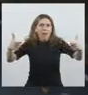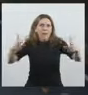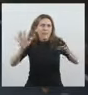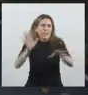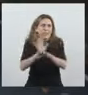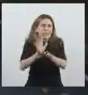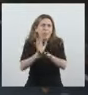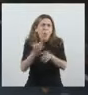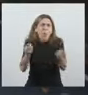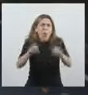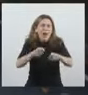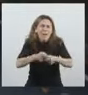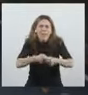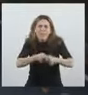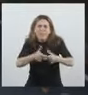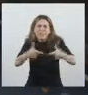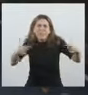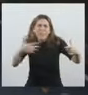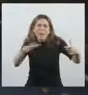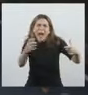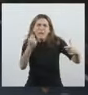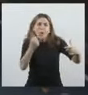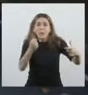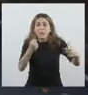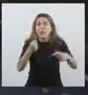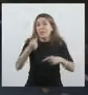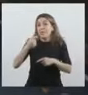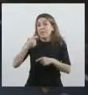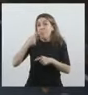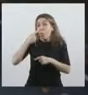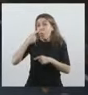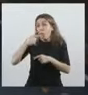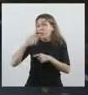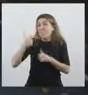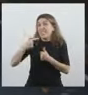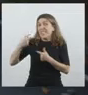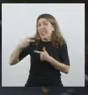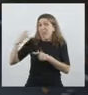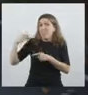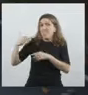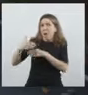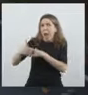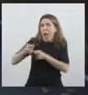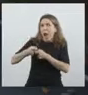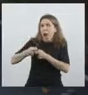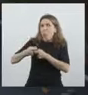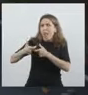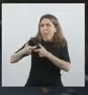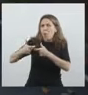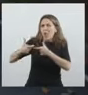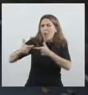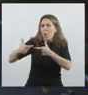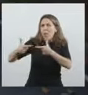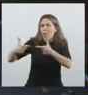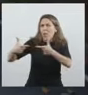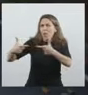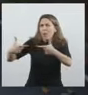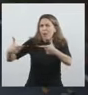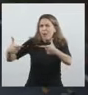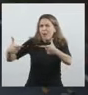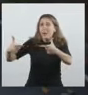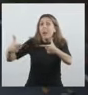más rigor. En las últimas semanas ha aumentado de manera sostenida el número de casos en